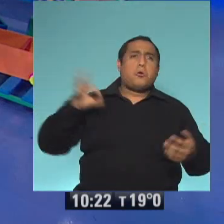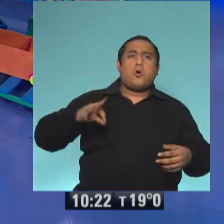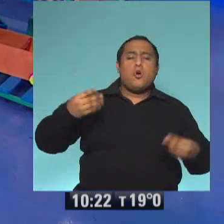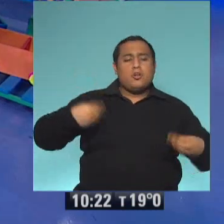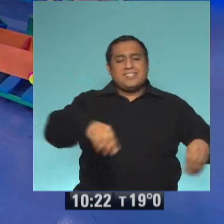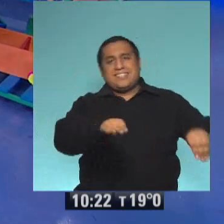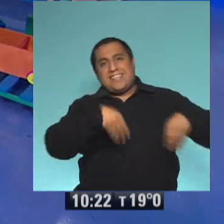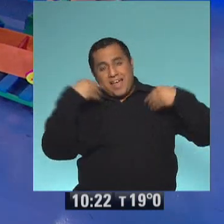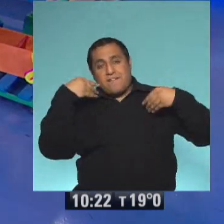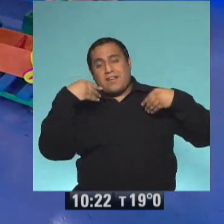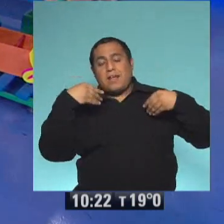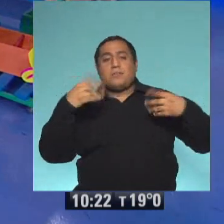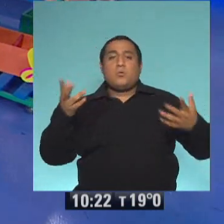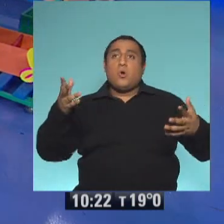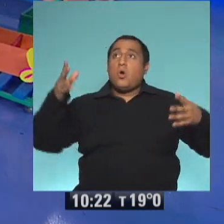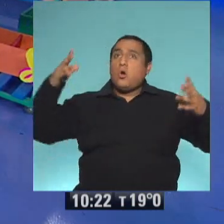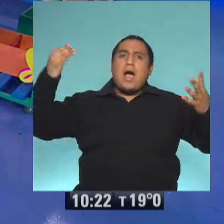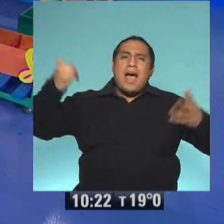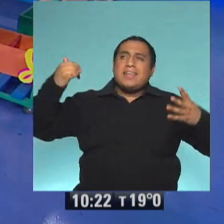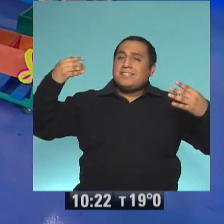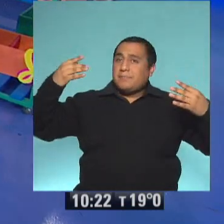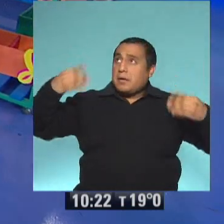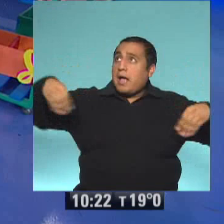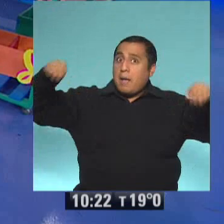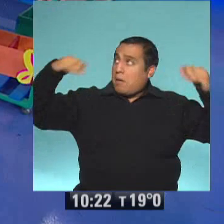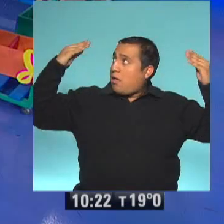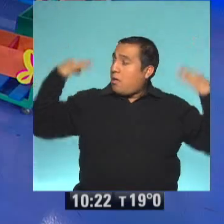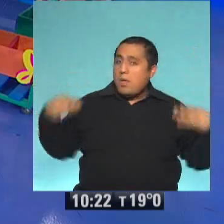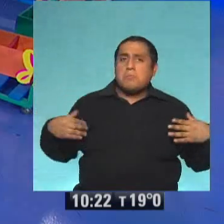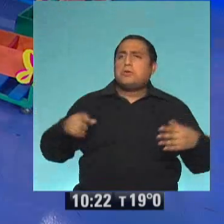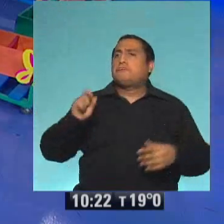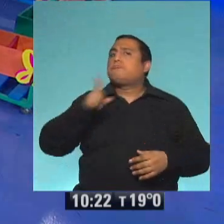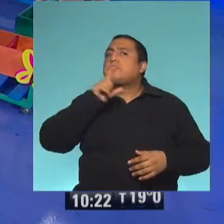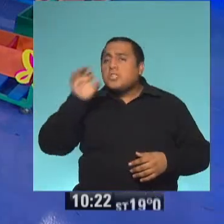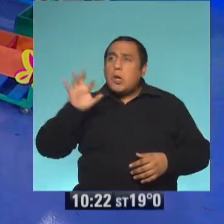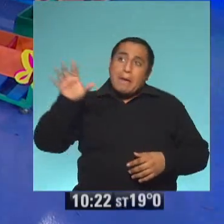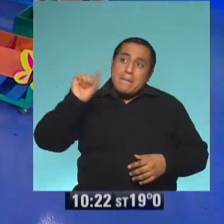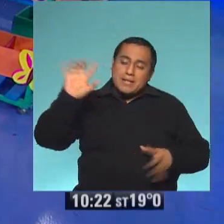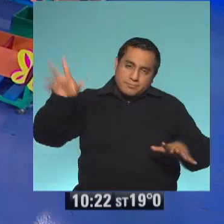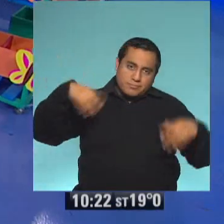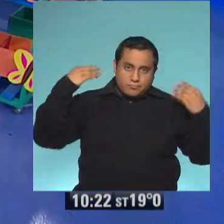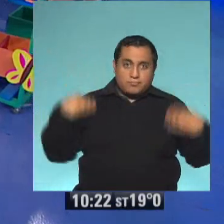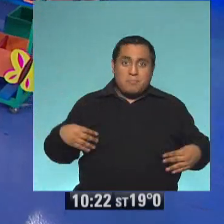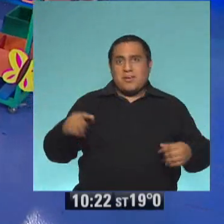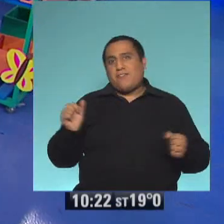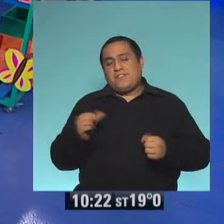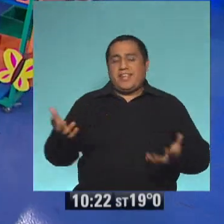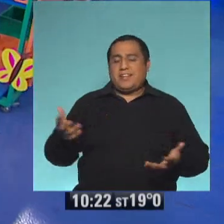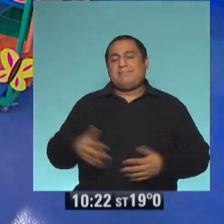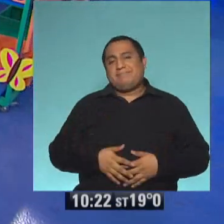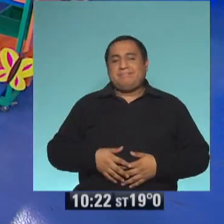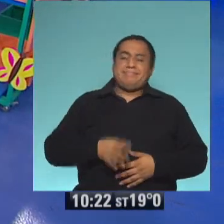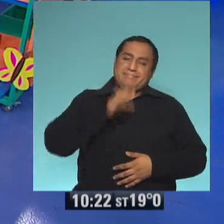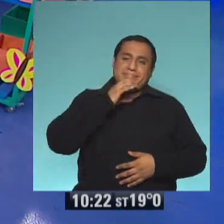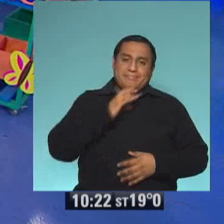Sí. O una capa, si tienen una capa, ¿por qué no? La capa de tu tío, la podés agarrar y ponértela si hace frío. ¡Ah, qué bien! Bien, entonces